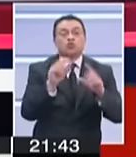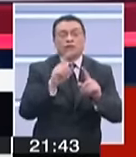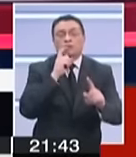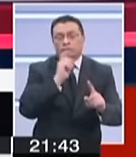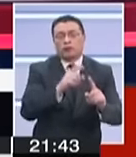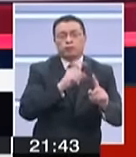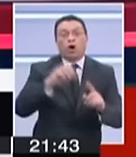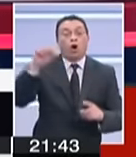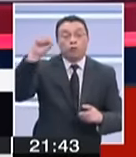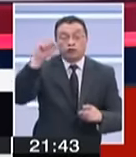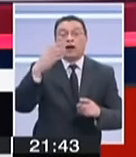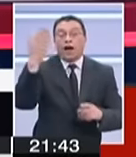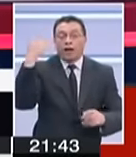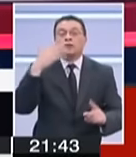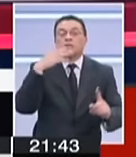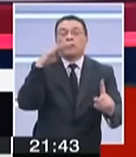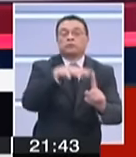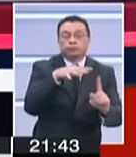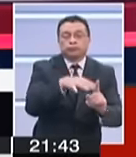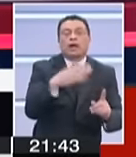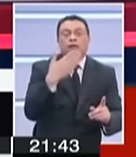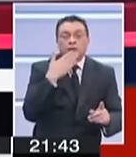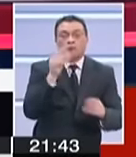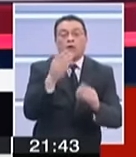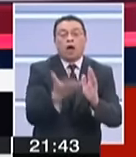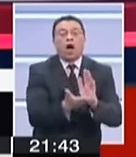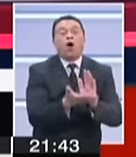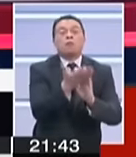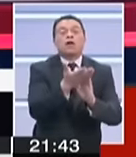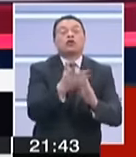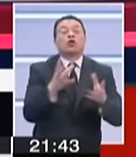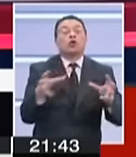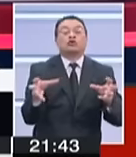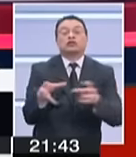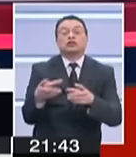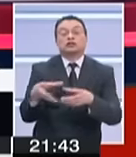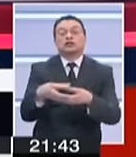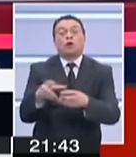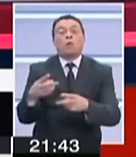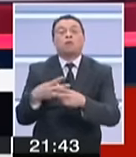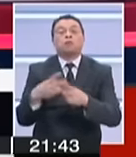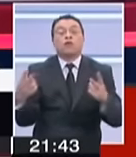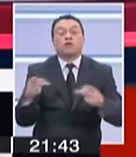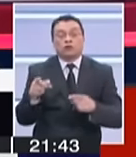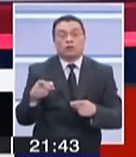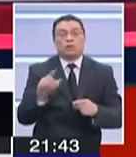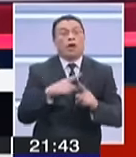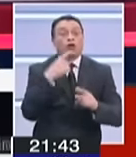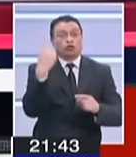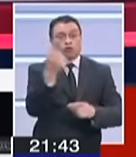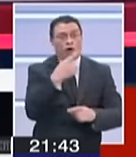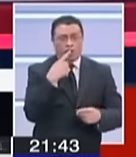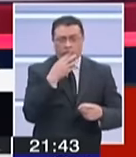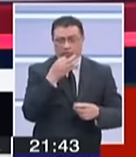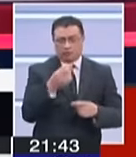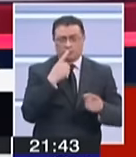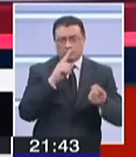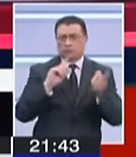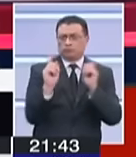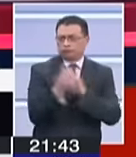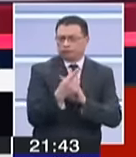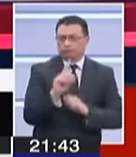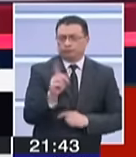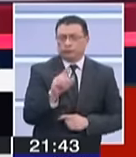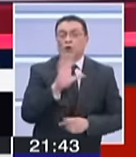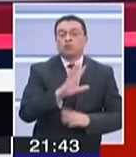y lo criticó también cuando se desviaron respecto del aumento, por ejemplo, el sector público. Algunos dicen que es todo lo contrario, que es ser